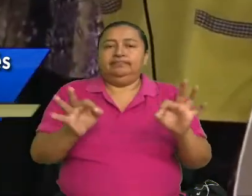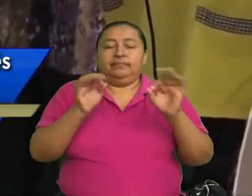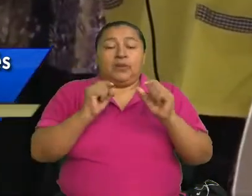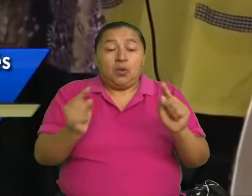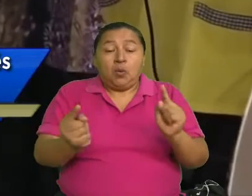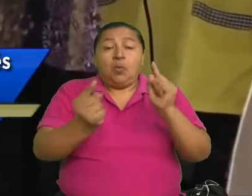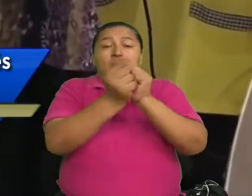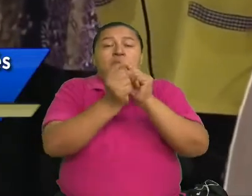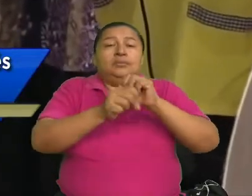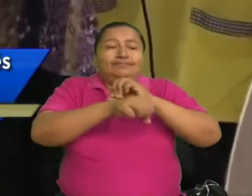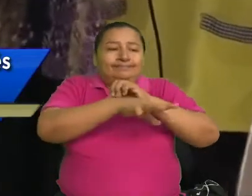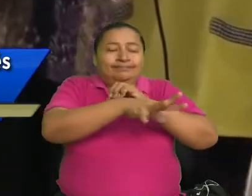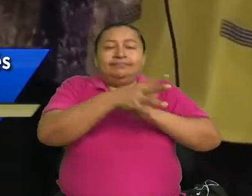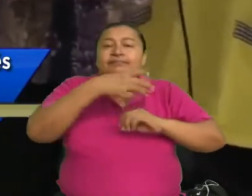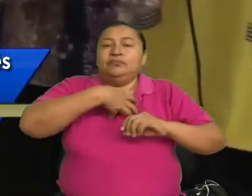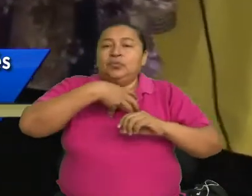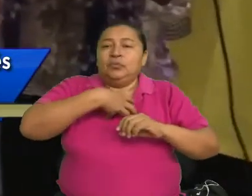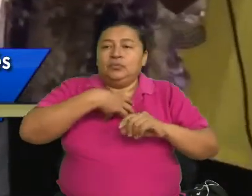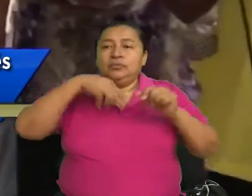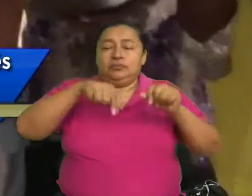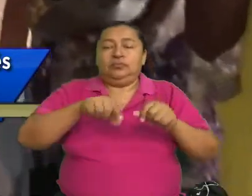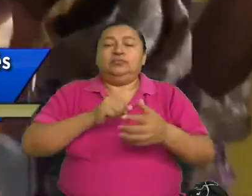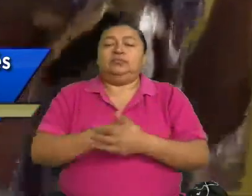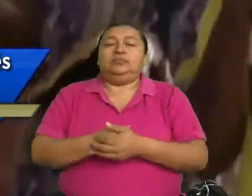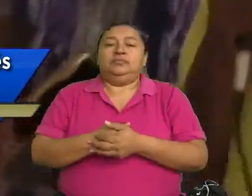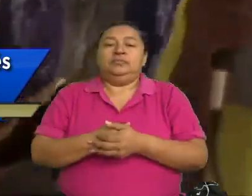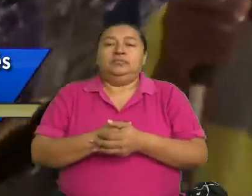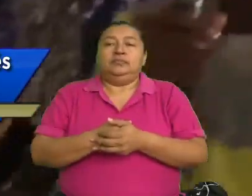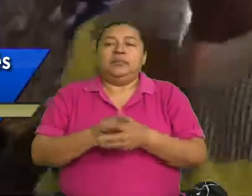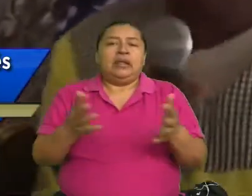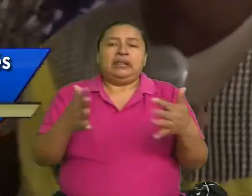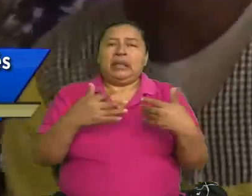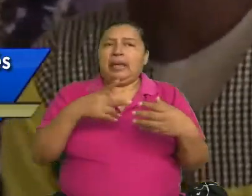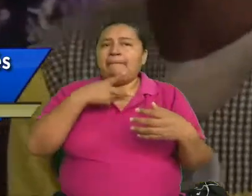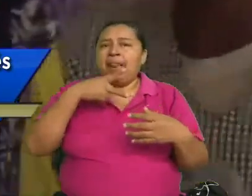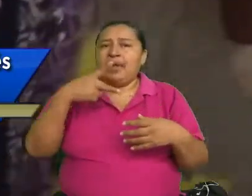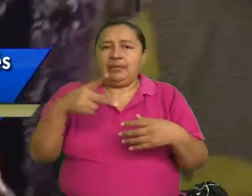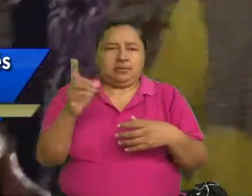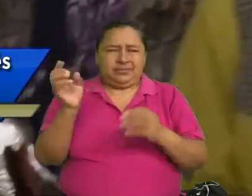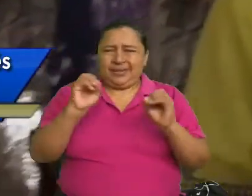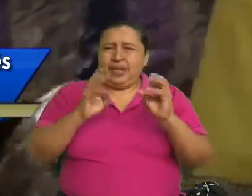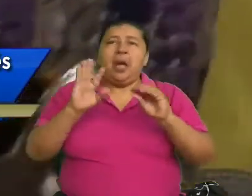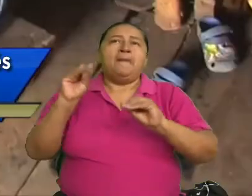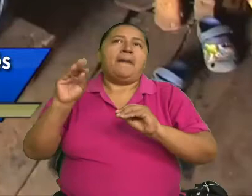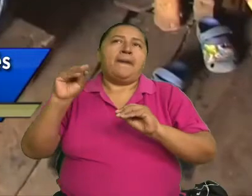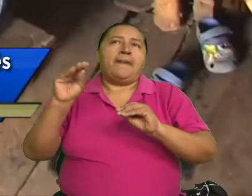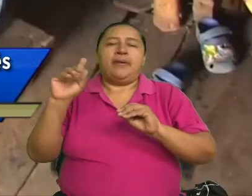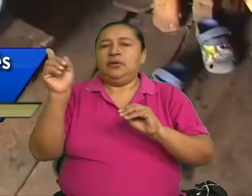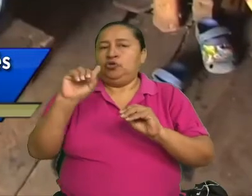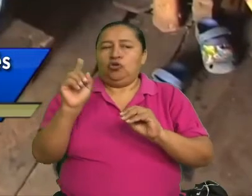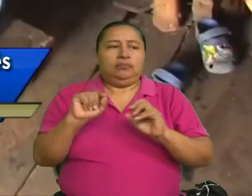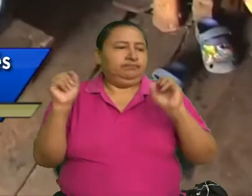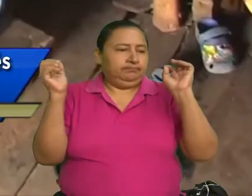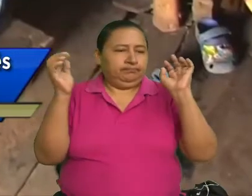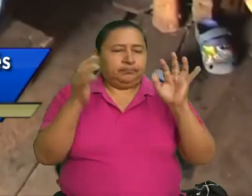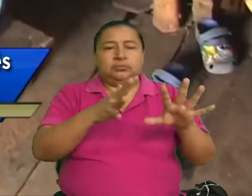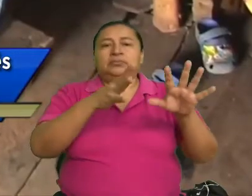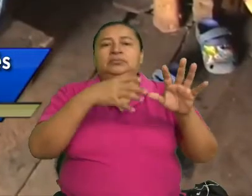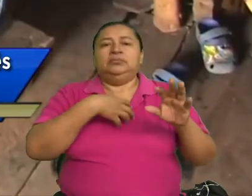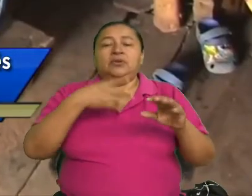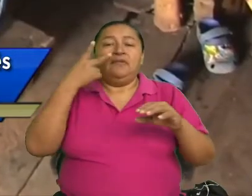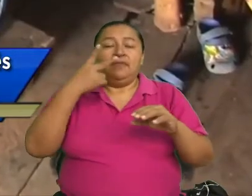nuestro pueblo. Sí, sí. Y no es demagogia, nada de palabrerío, es acción. Ahí lo vemos, el pueblo volcado en su fiesta. Es